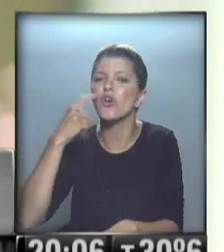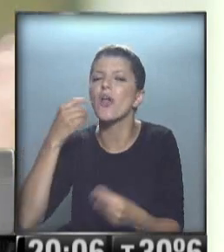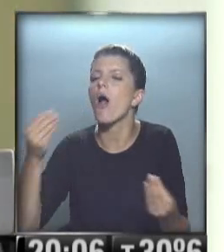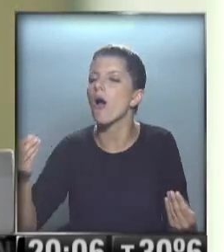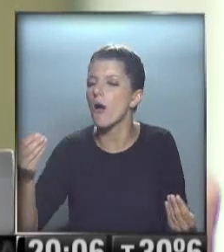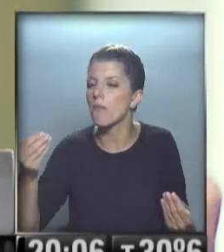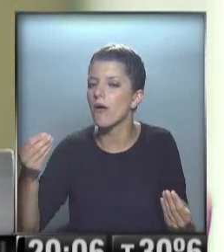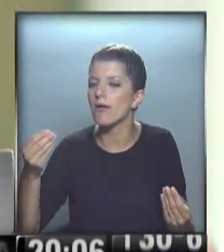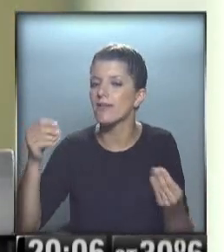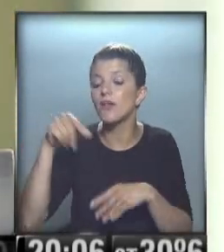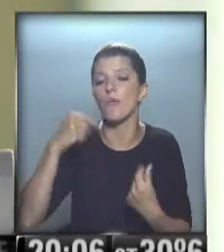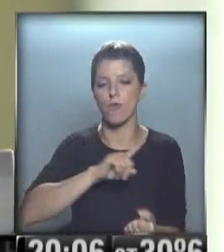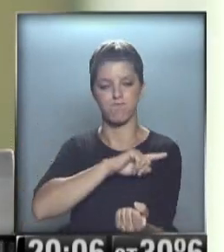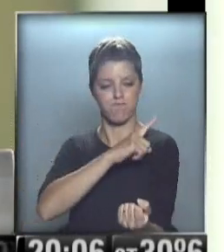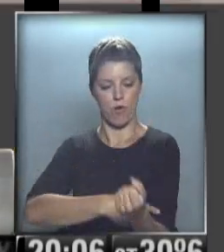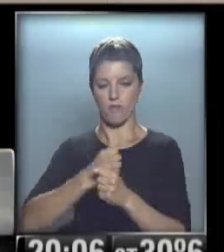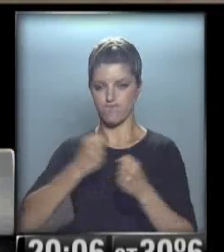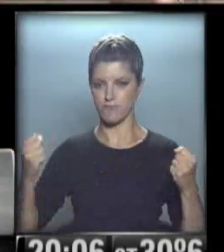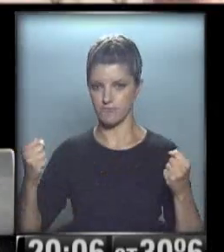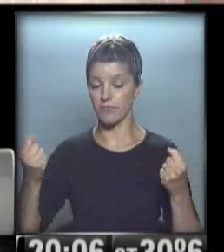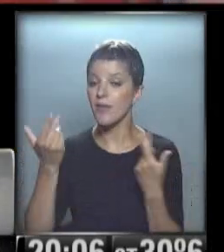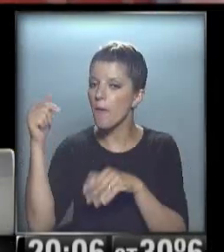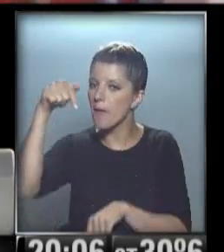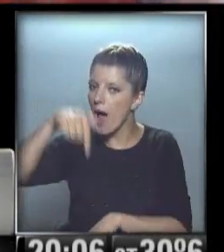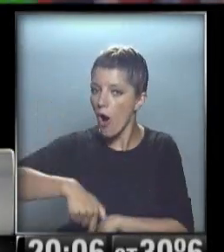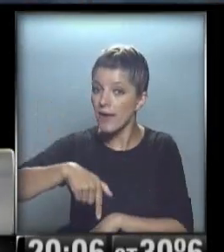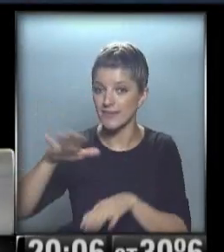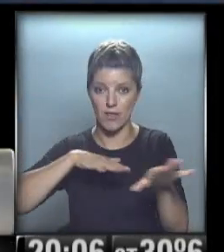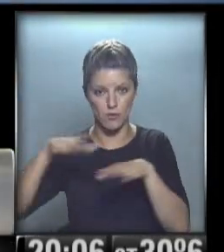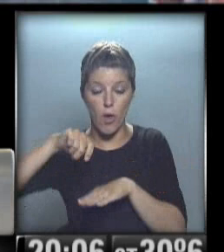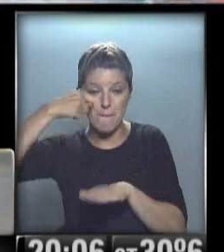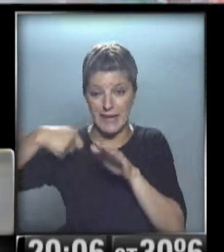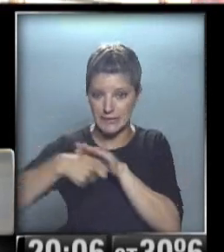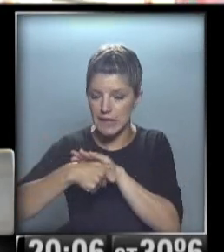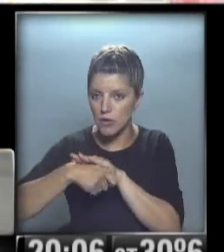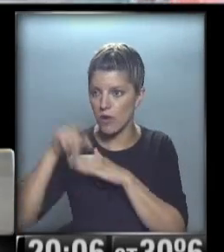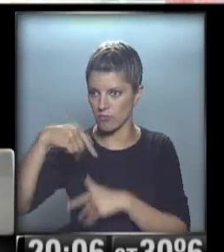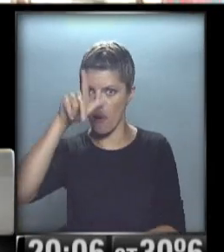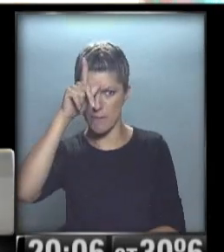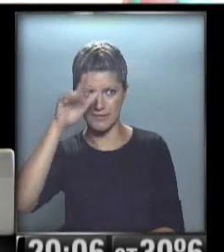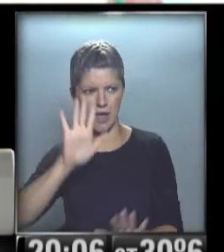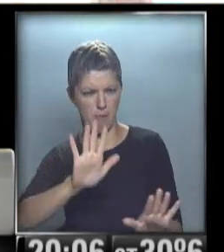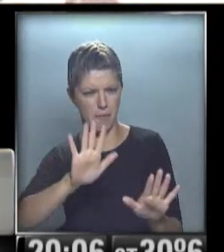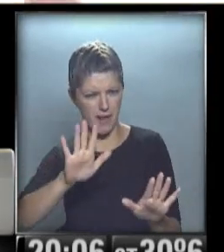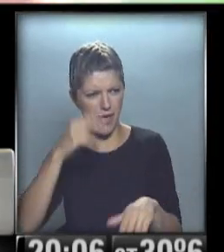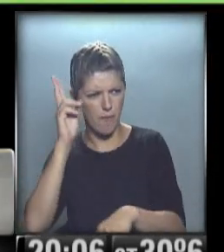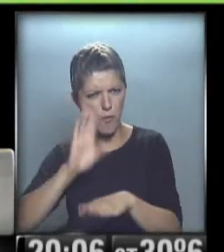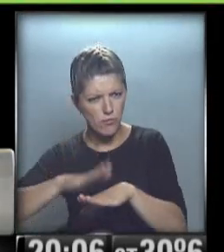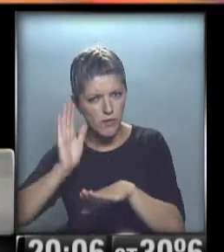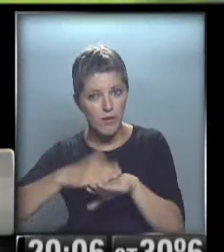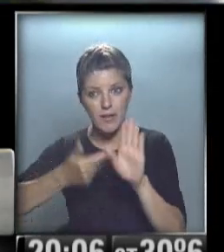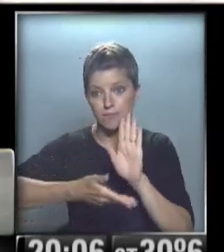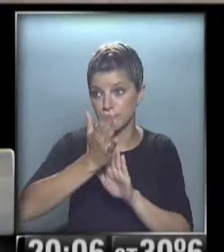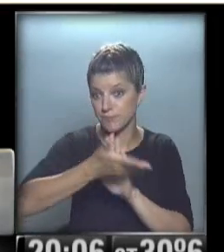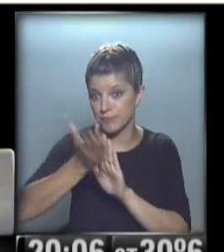con un fuerte poder de mando. Lo que ha pasado en los últimos tiempos con el narcoescándalo es que esos policías que tenían el poder de mando fueron retirados porque